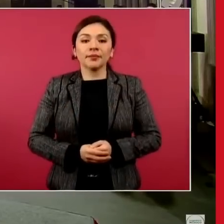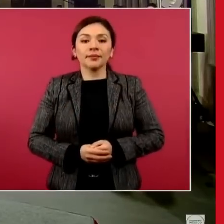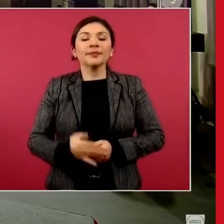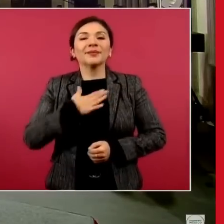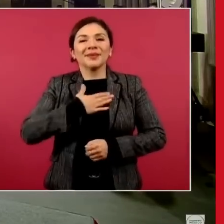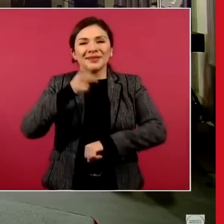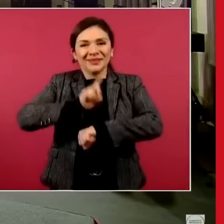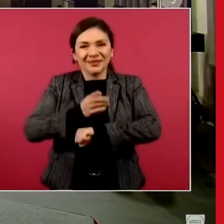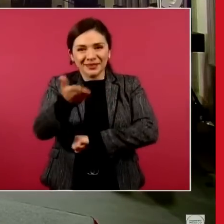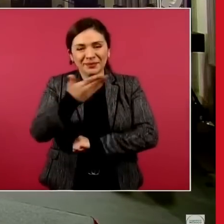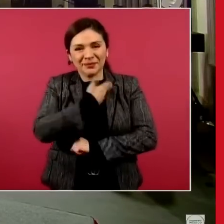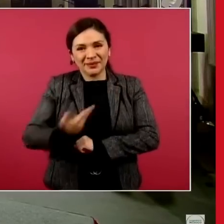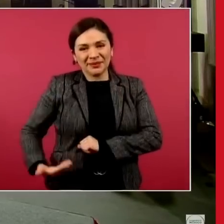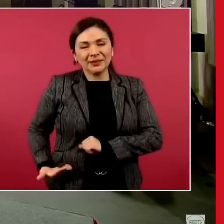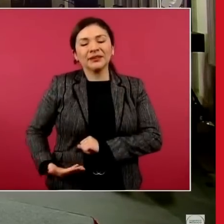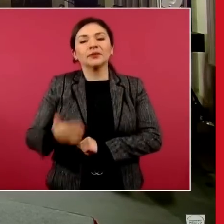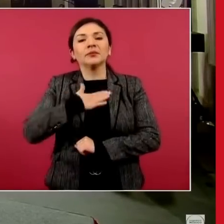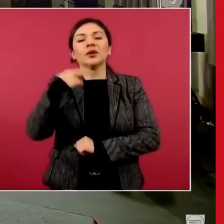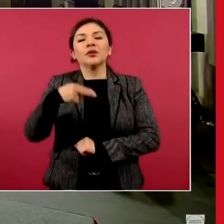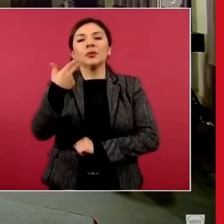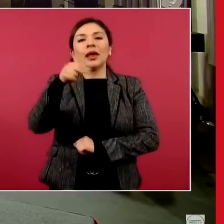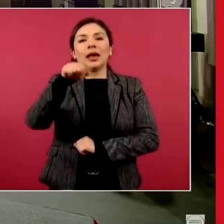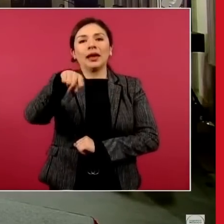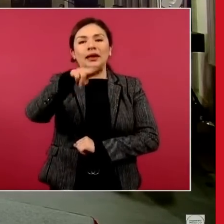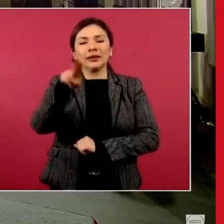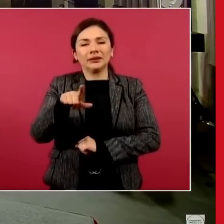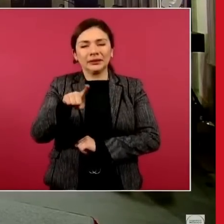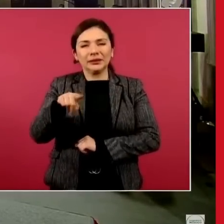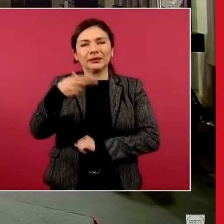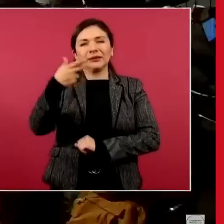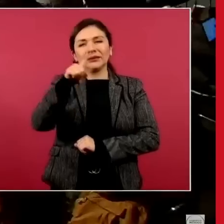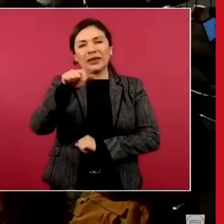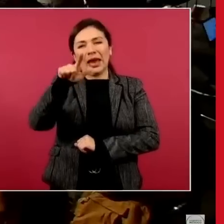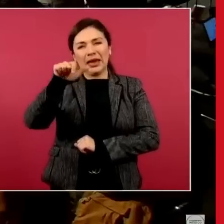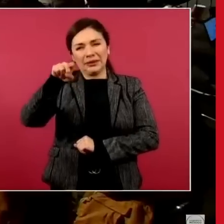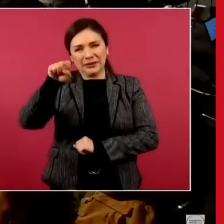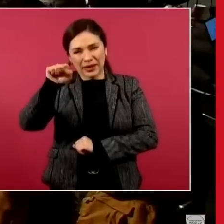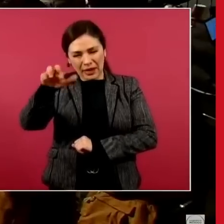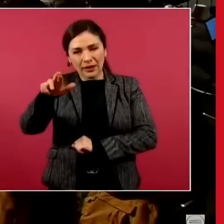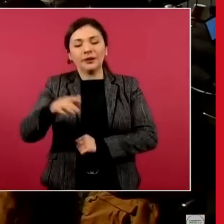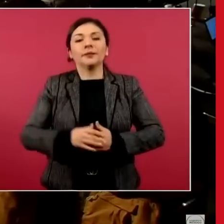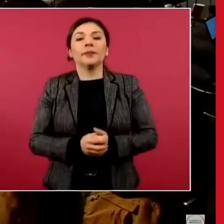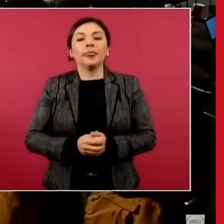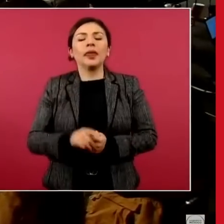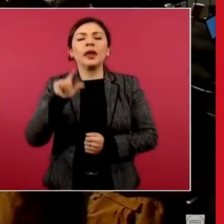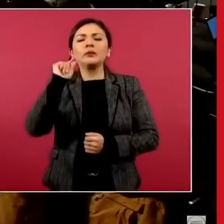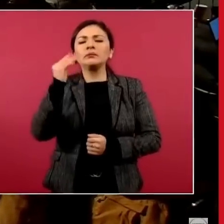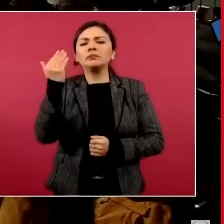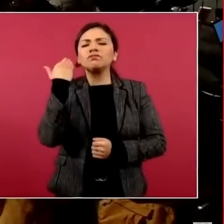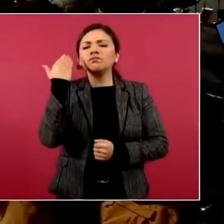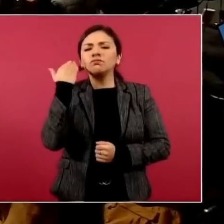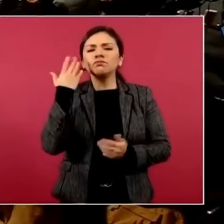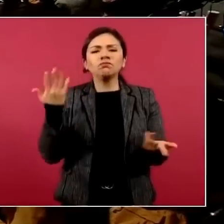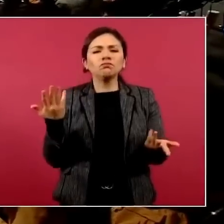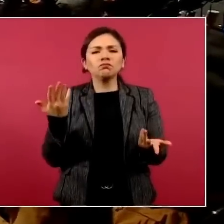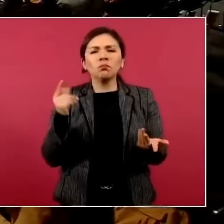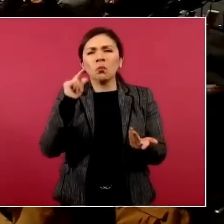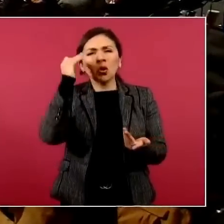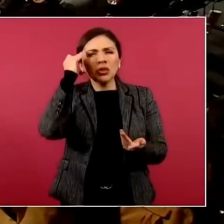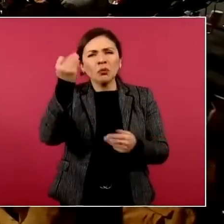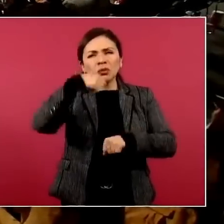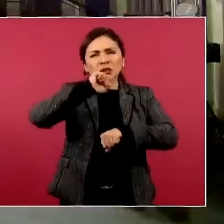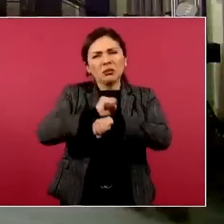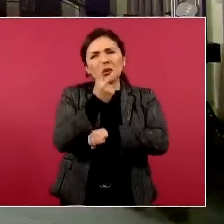Buenos días, presidente. Hans Salazar, de Noticiero en Redes. Hace unas semanas,